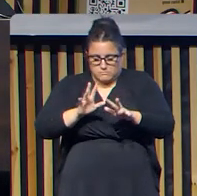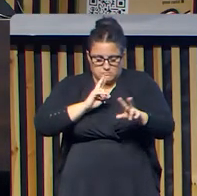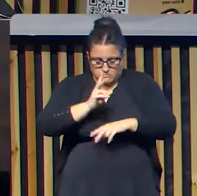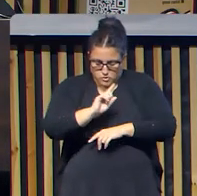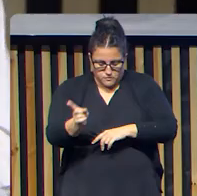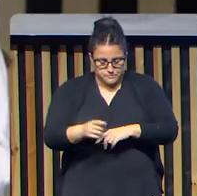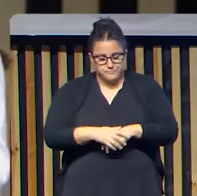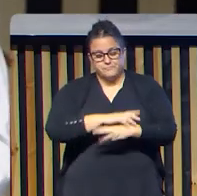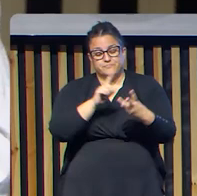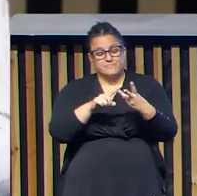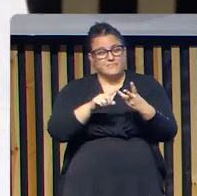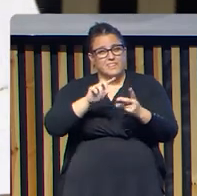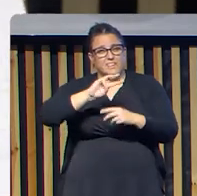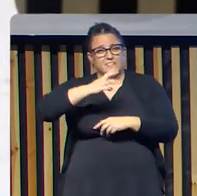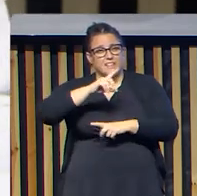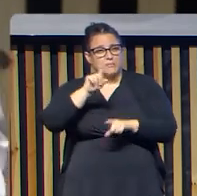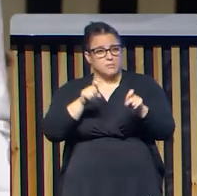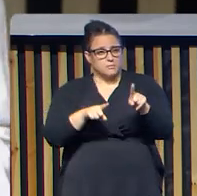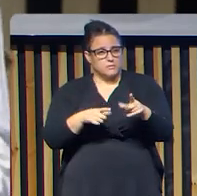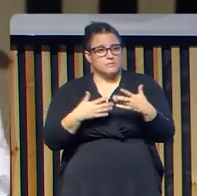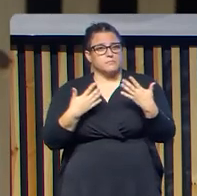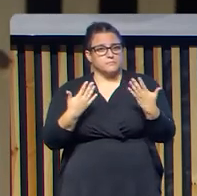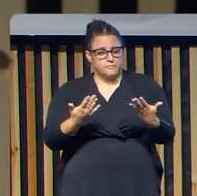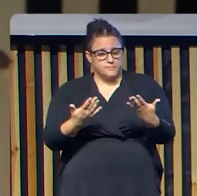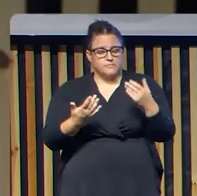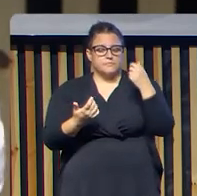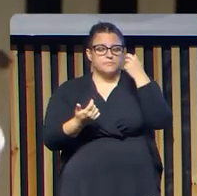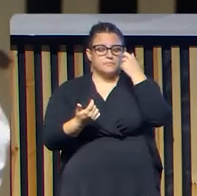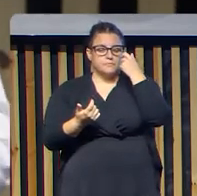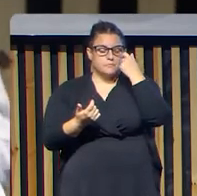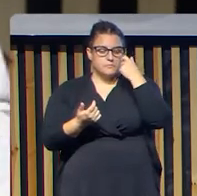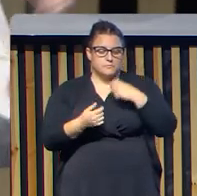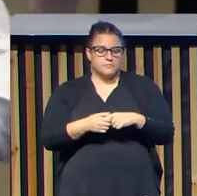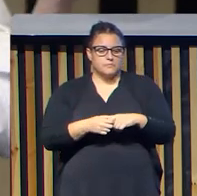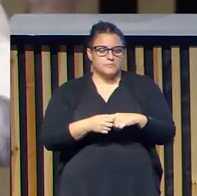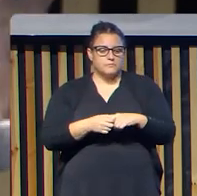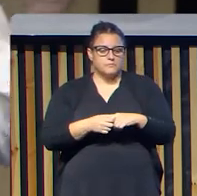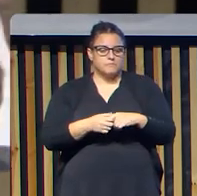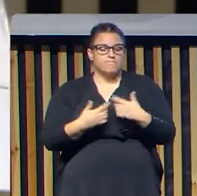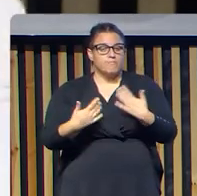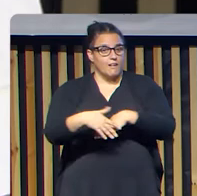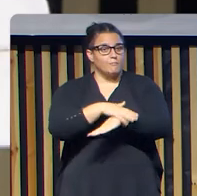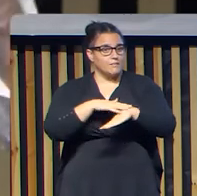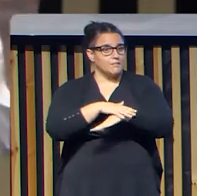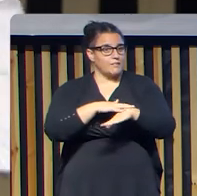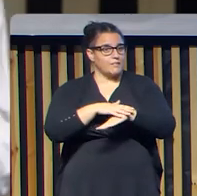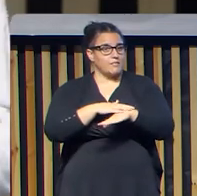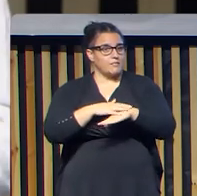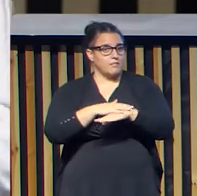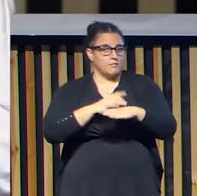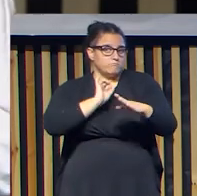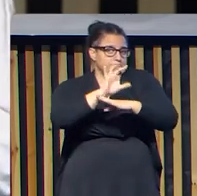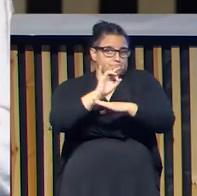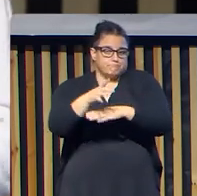tercera pregunta entonces es posible que las comunicaciones de las instituciones